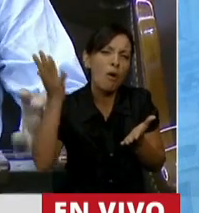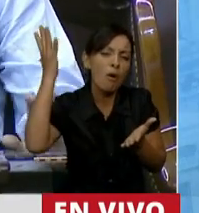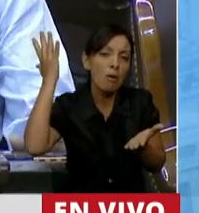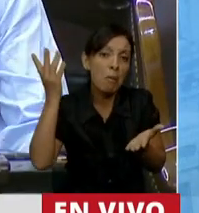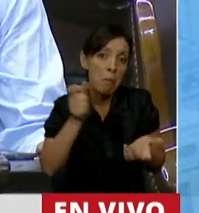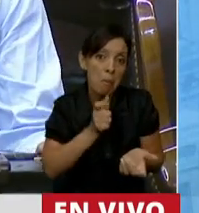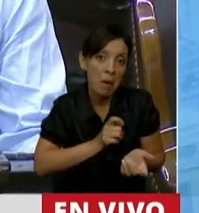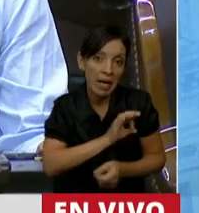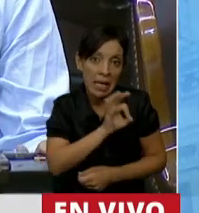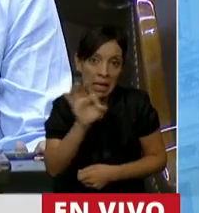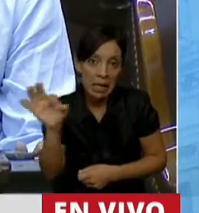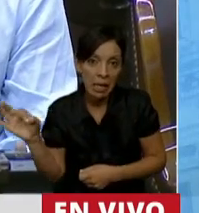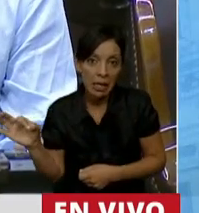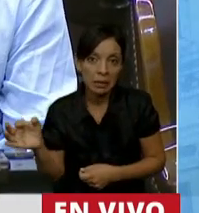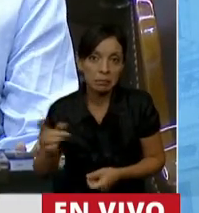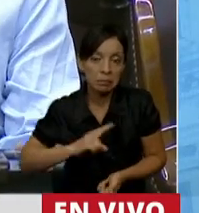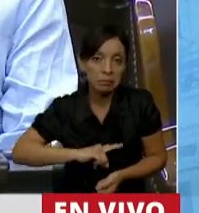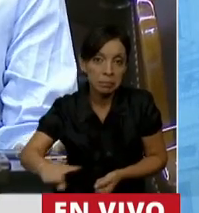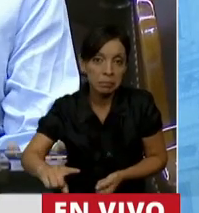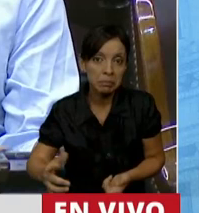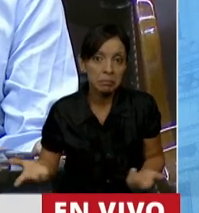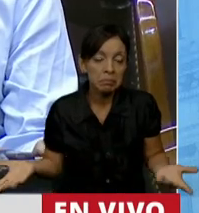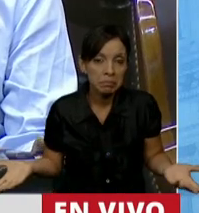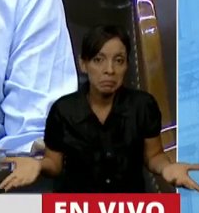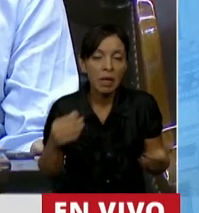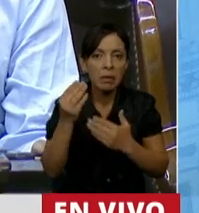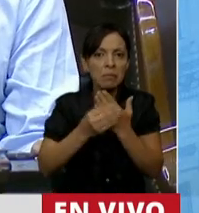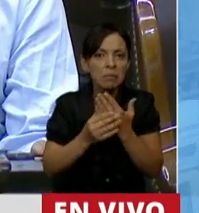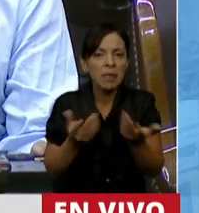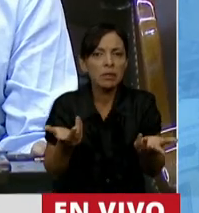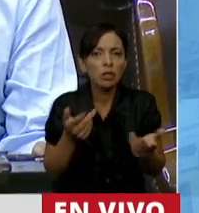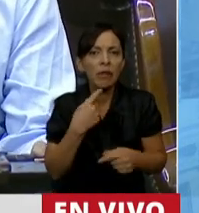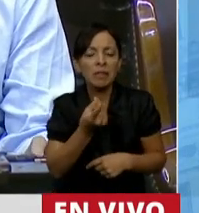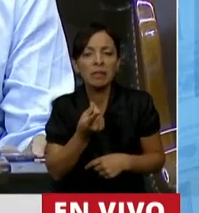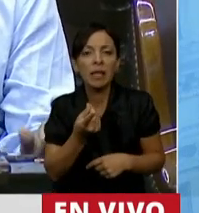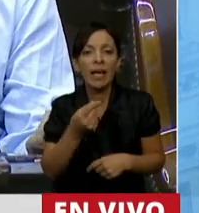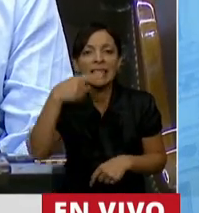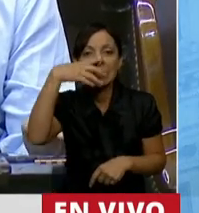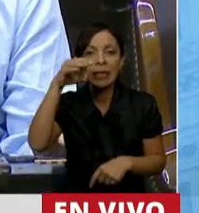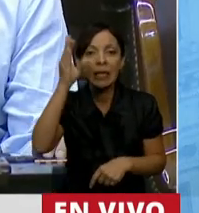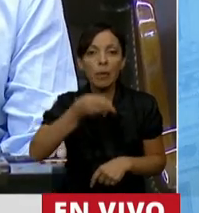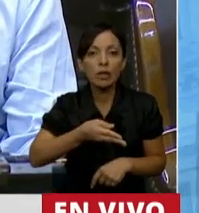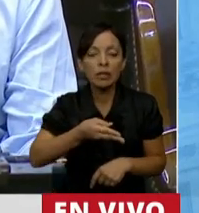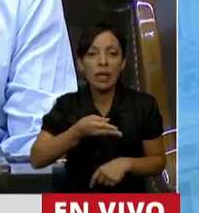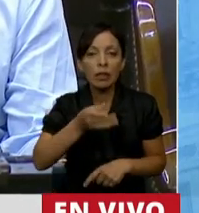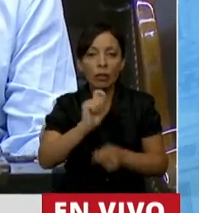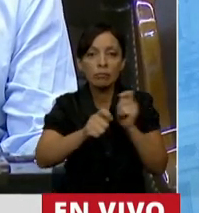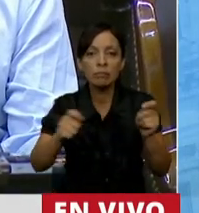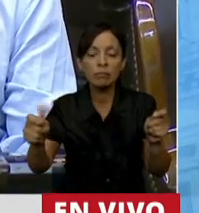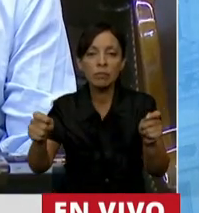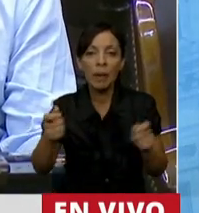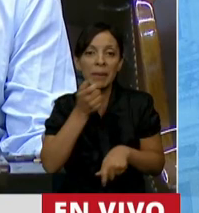que nos dé respuesta y no ha podido venir, nos habla de que se entregó el 70% menos de